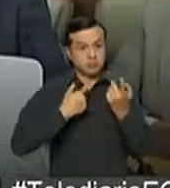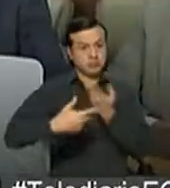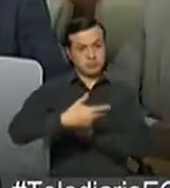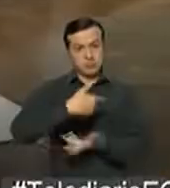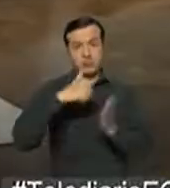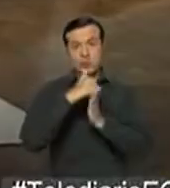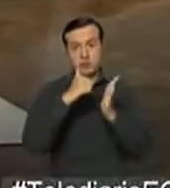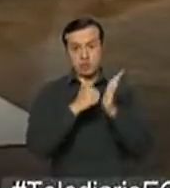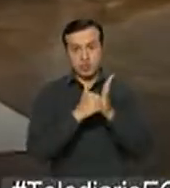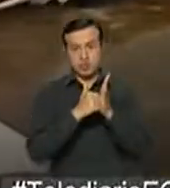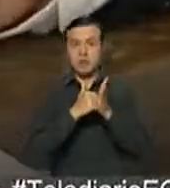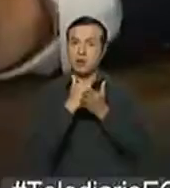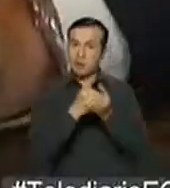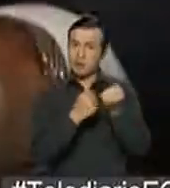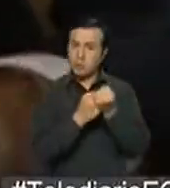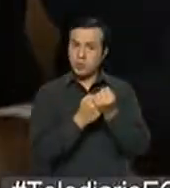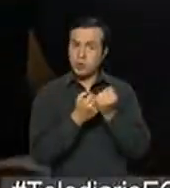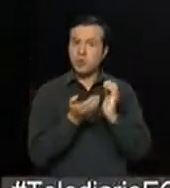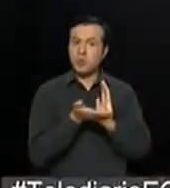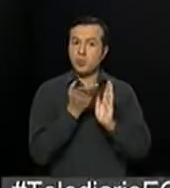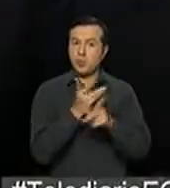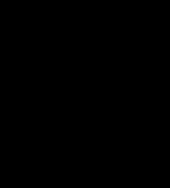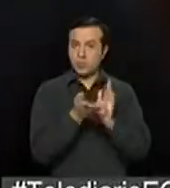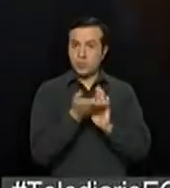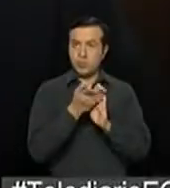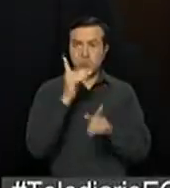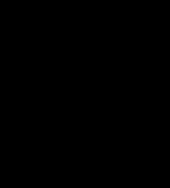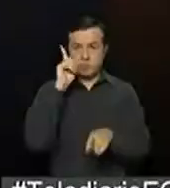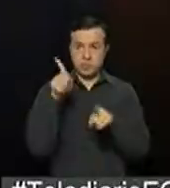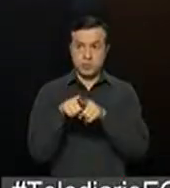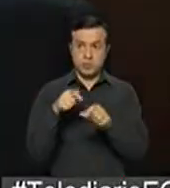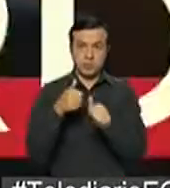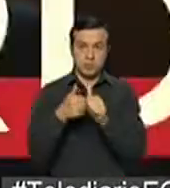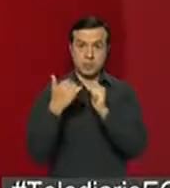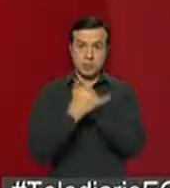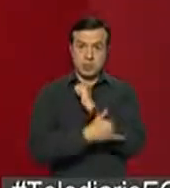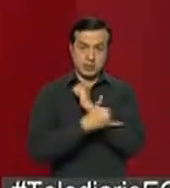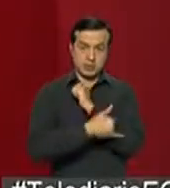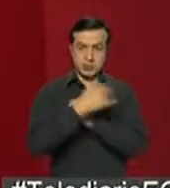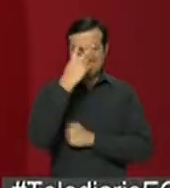de competitividad previa a la firma del acuerdo comercial con México.